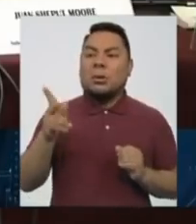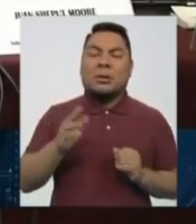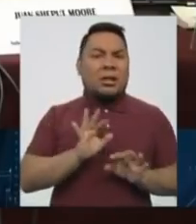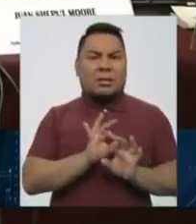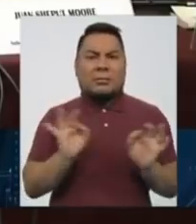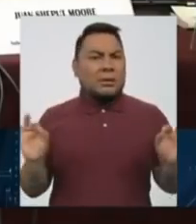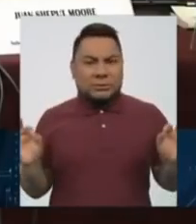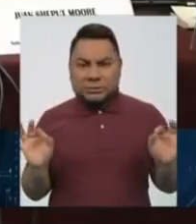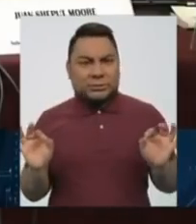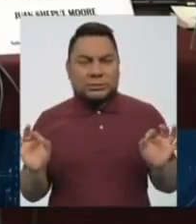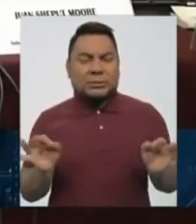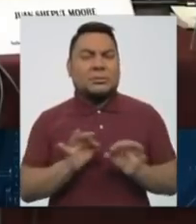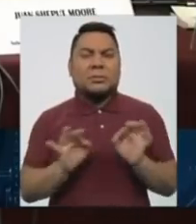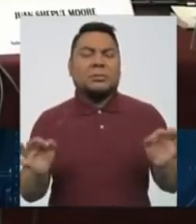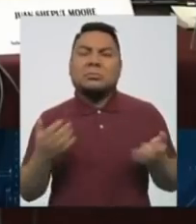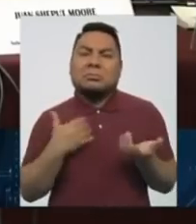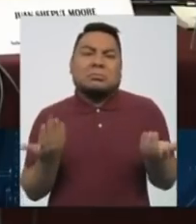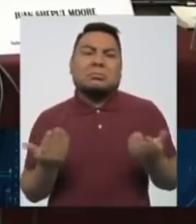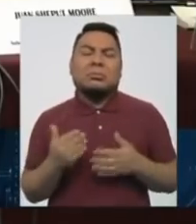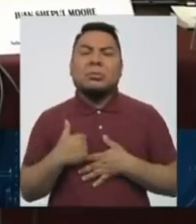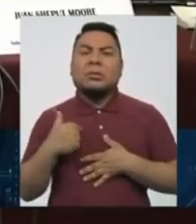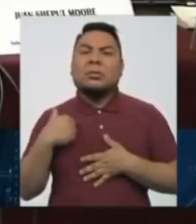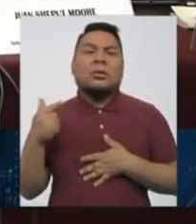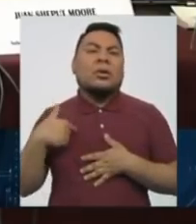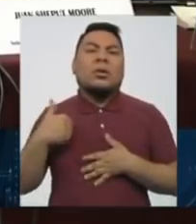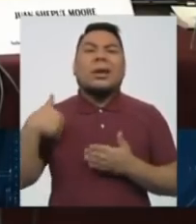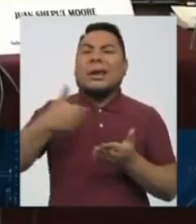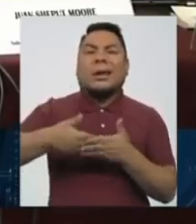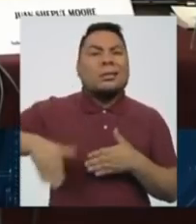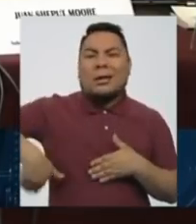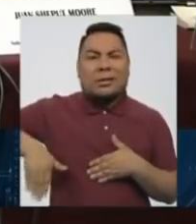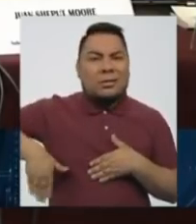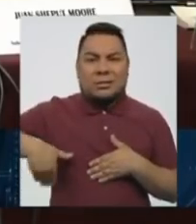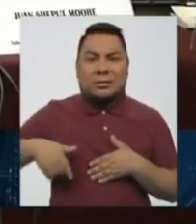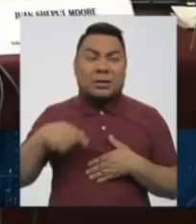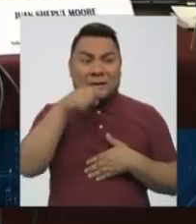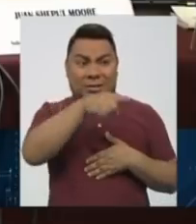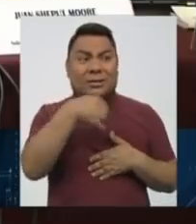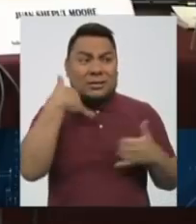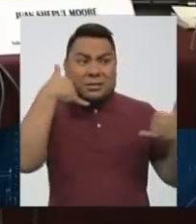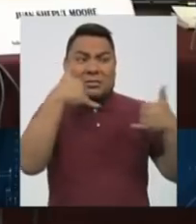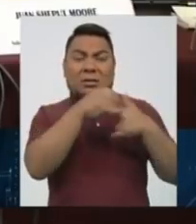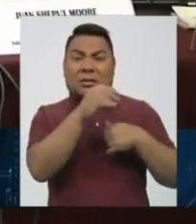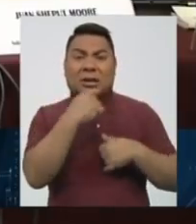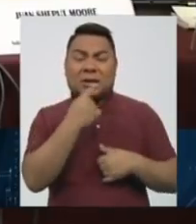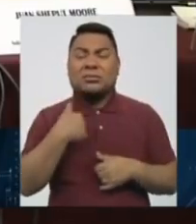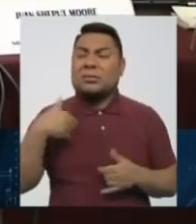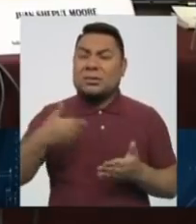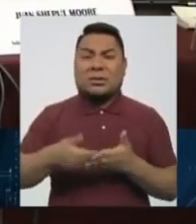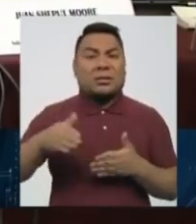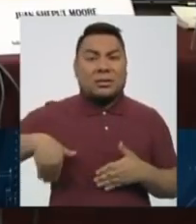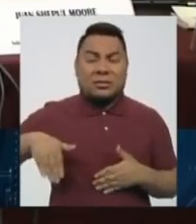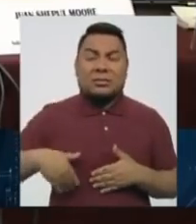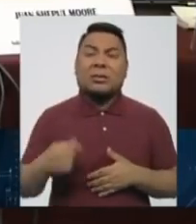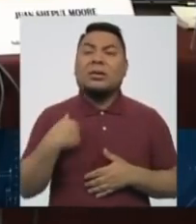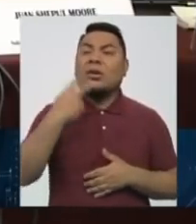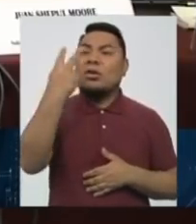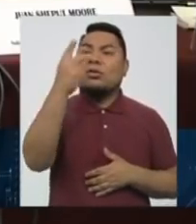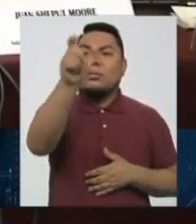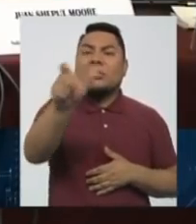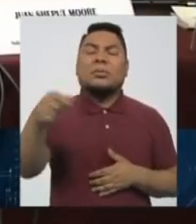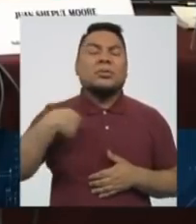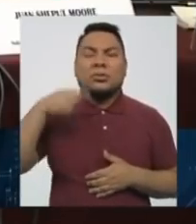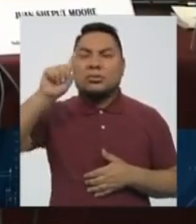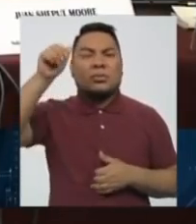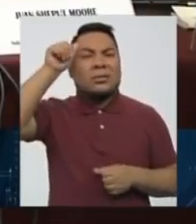que prácticamente fui descortés en llegar muy tarde. Y eso está en el audio, dije que iba a llegar muy tarde. Dos personas que yo no recuerdo sus nombres